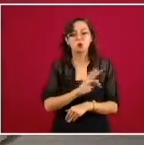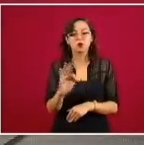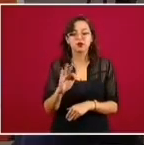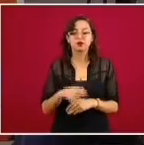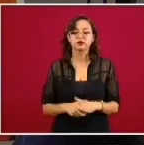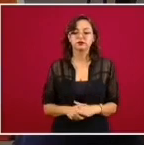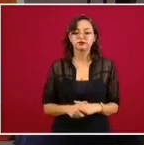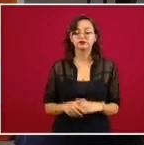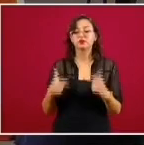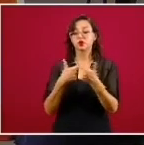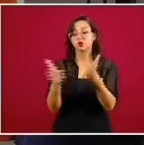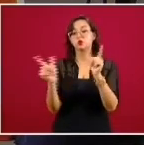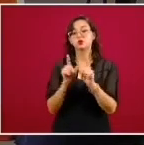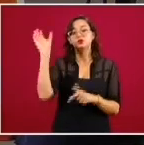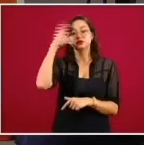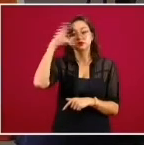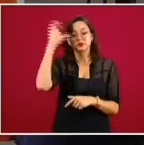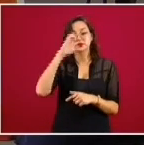las siguientes recomendaciones,